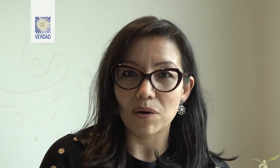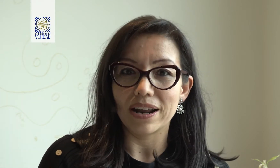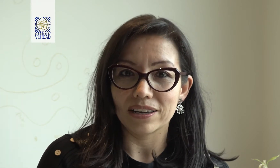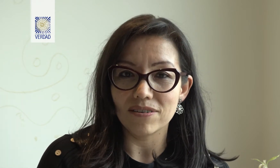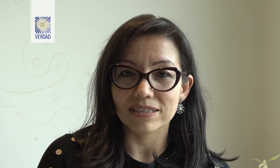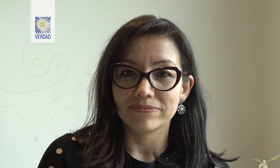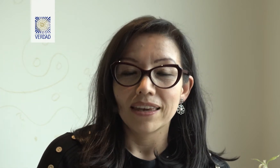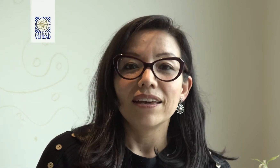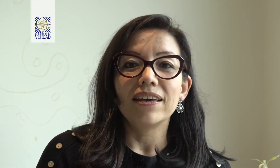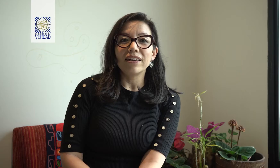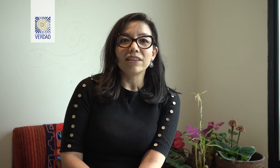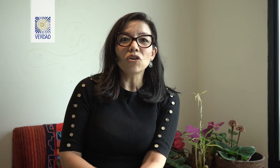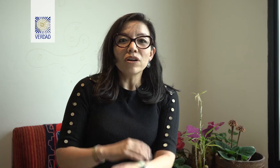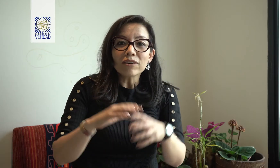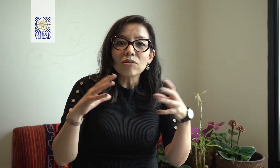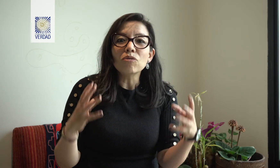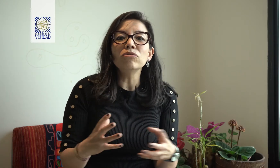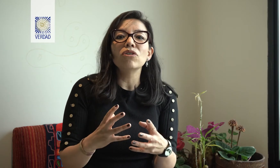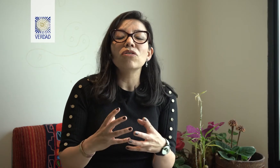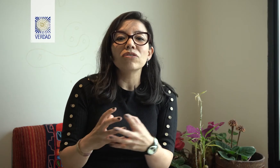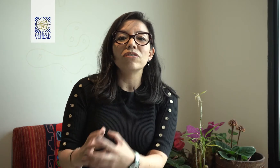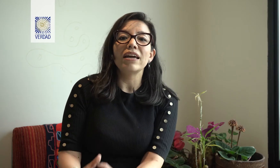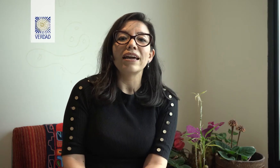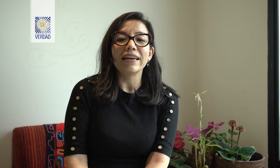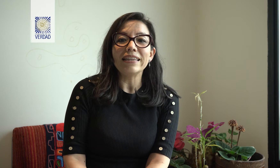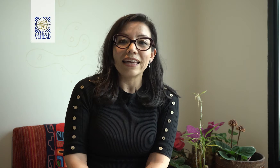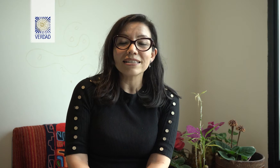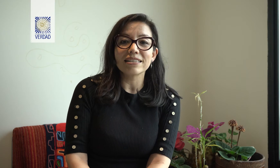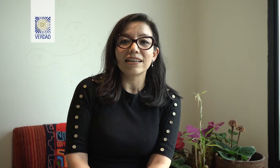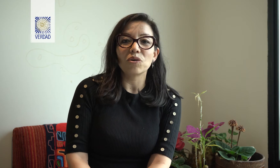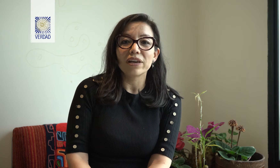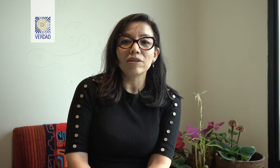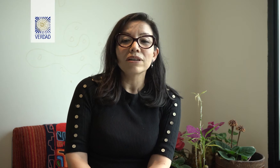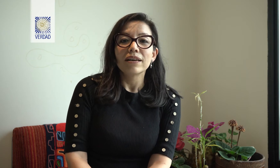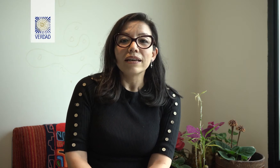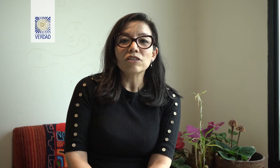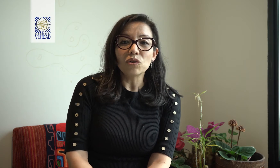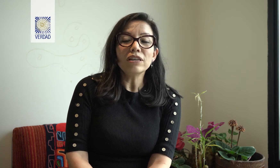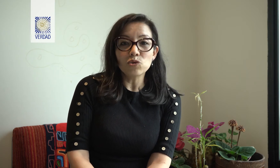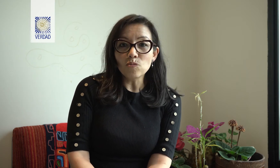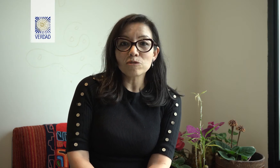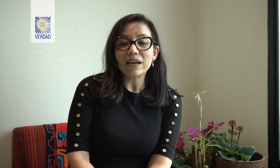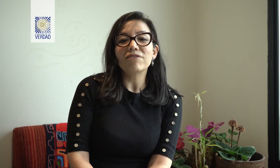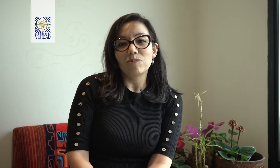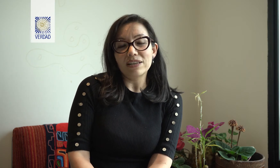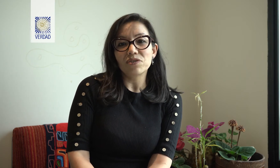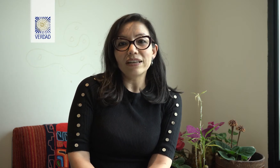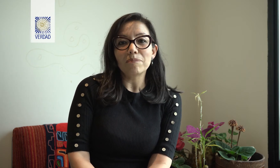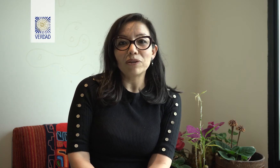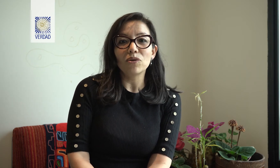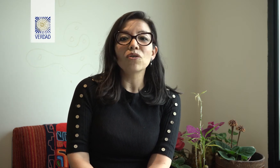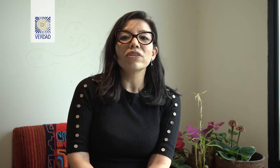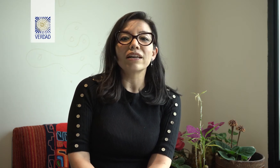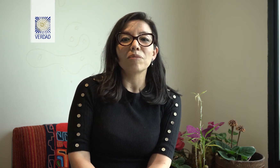conflicto armado en las regiones. Todo el conjunto de ideas que se recogieron son insumos para la formulación